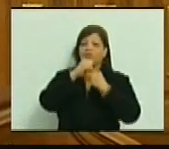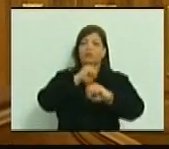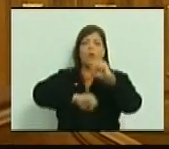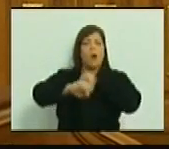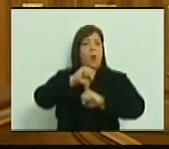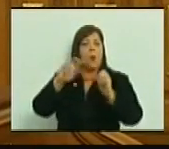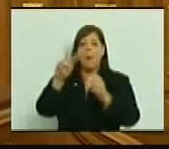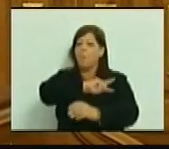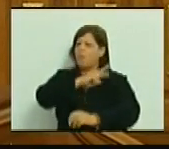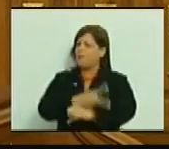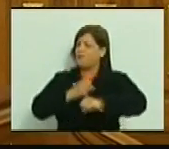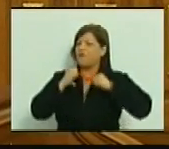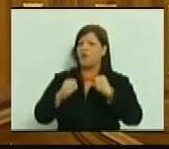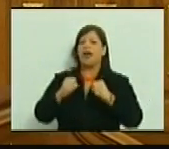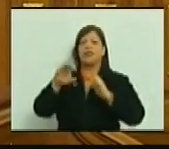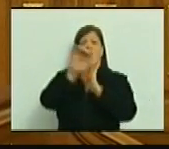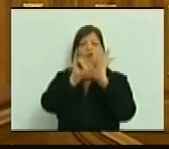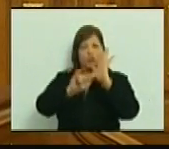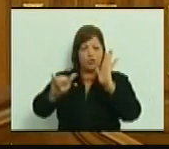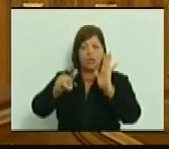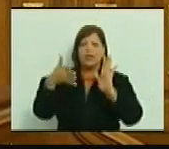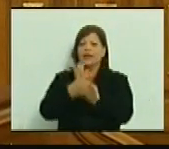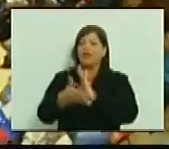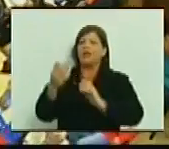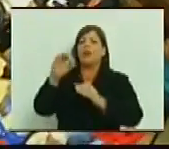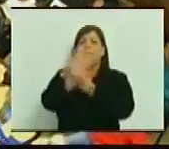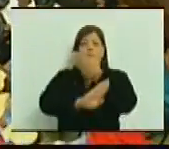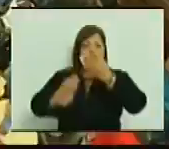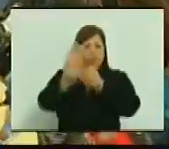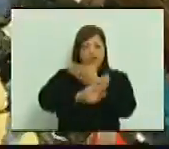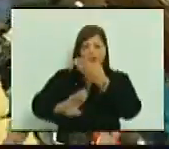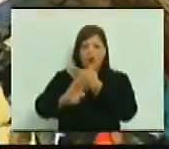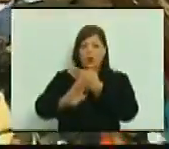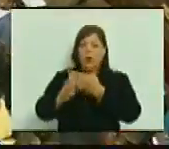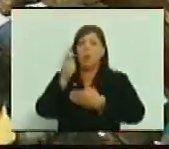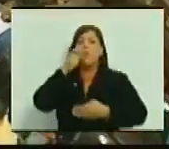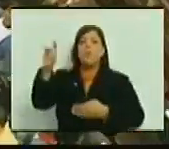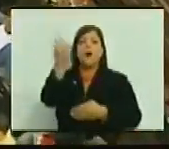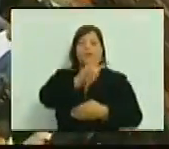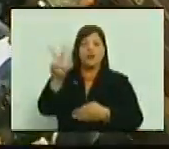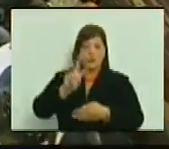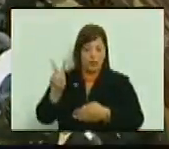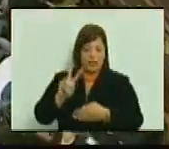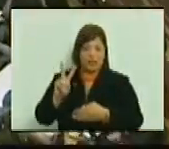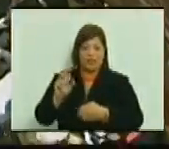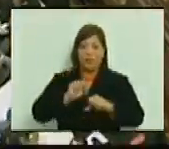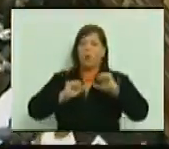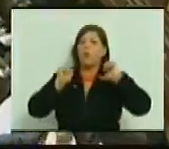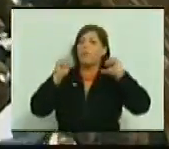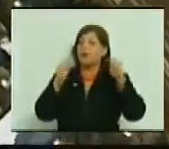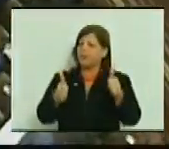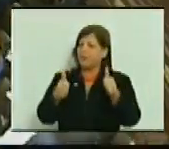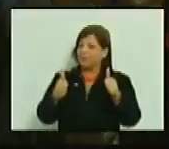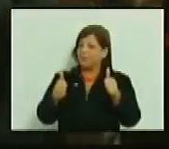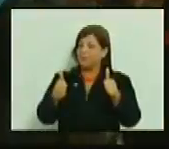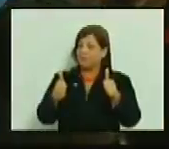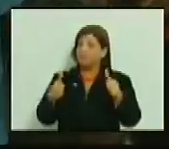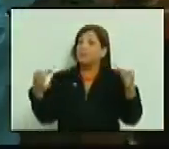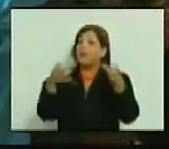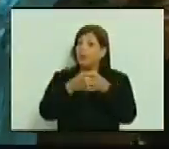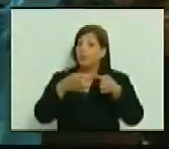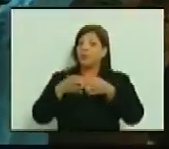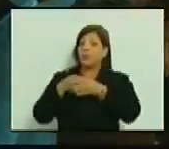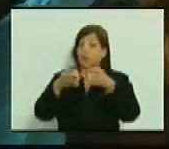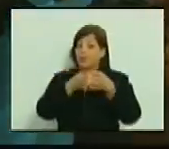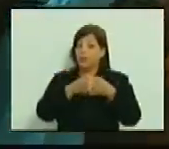productiva constituyente a favor de la protección del pueblo de Venezuela. Se han aglutinado acá